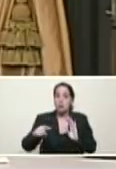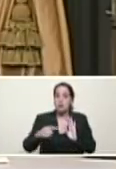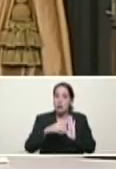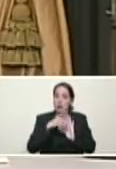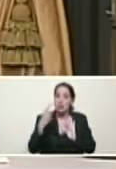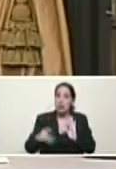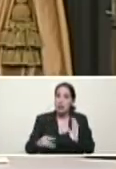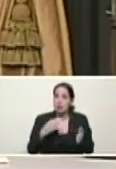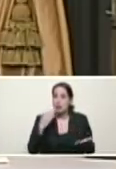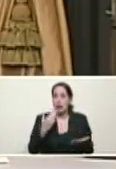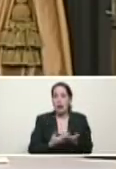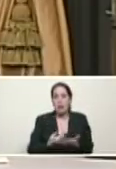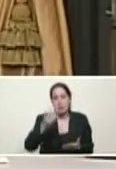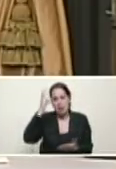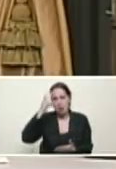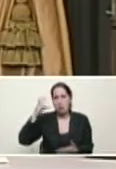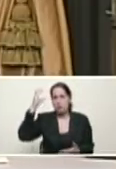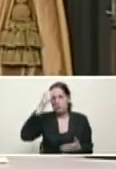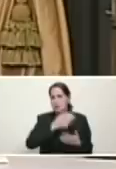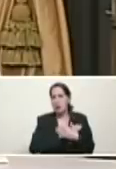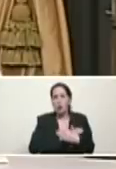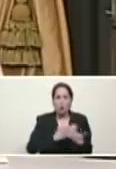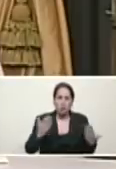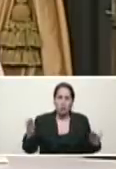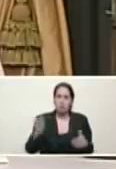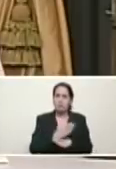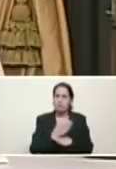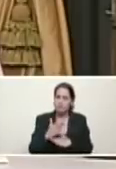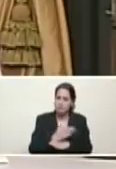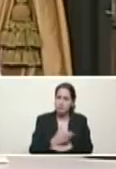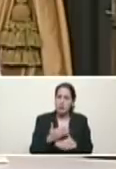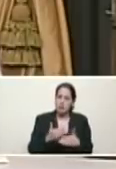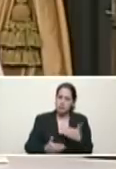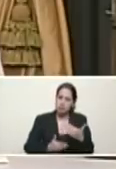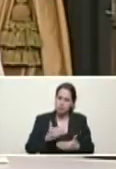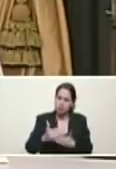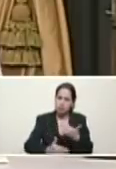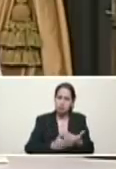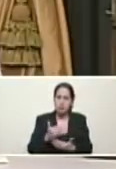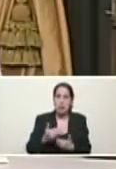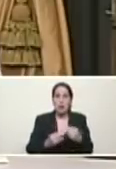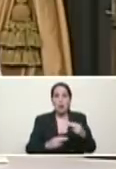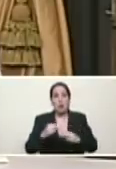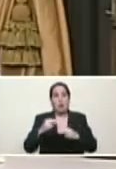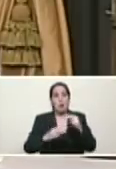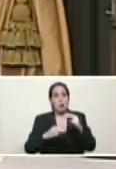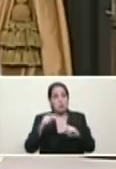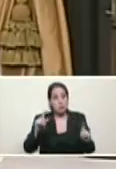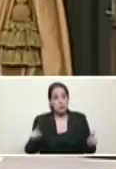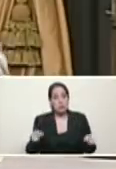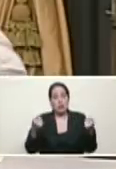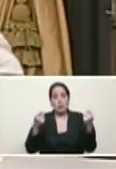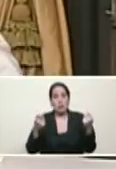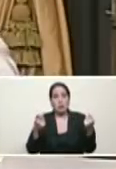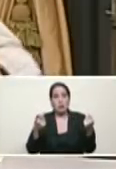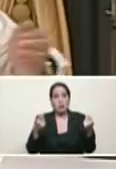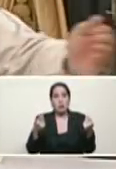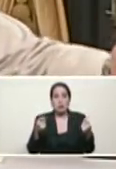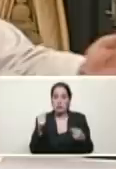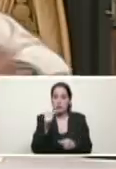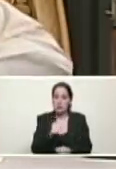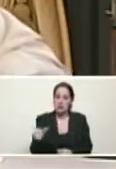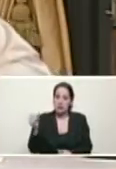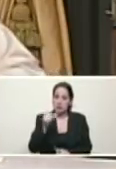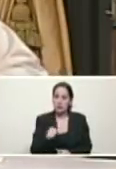Agradezco toda la conciencia, toda la colaboración y sigamos avanzando en el plan de reconstrucción, recuperación de estas semanas y